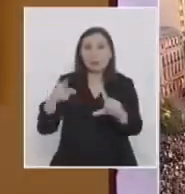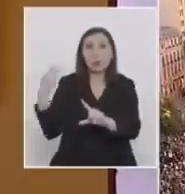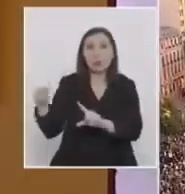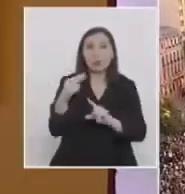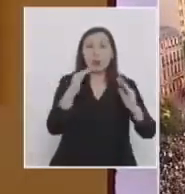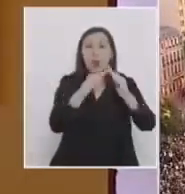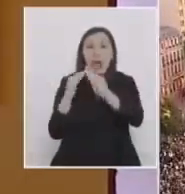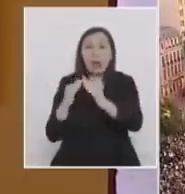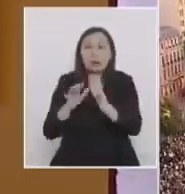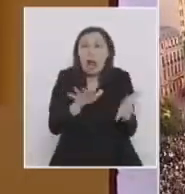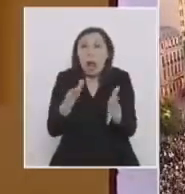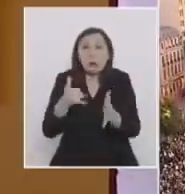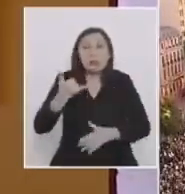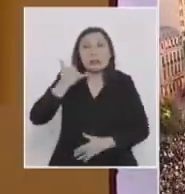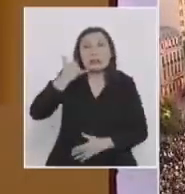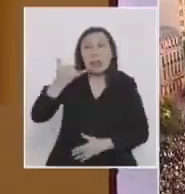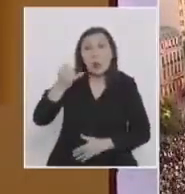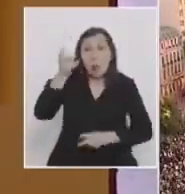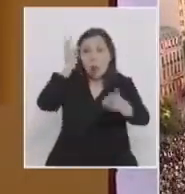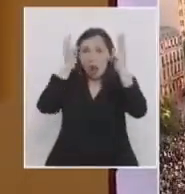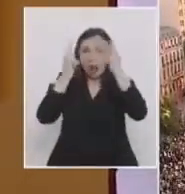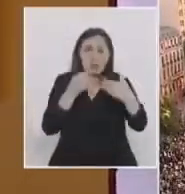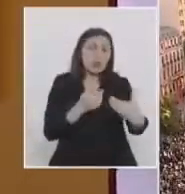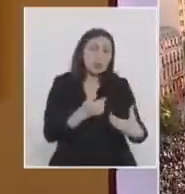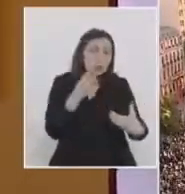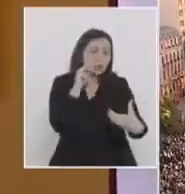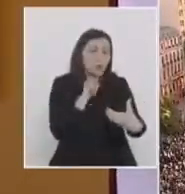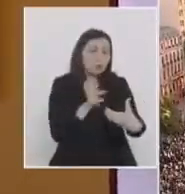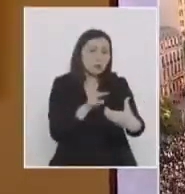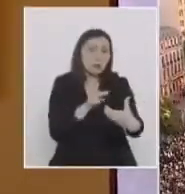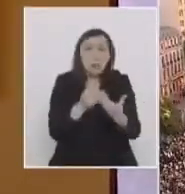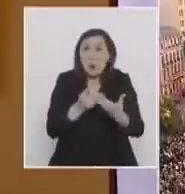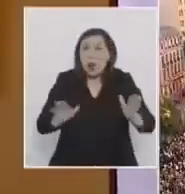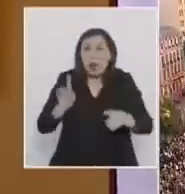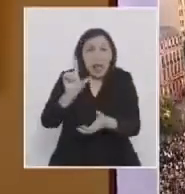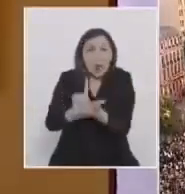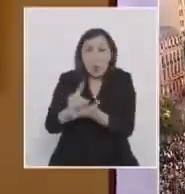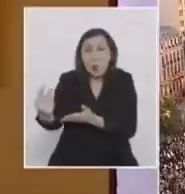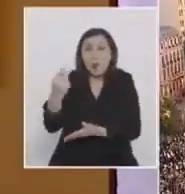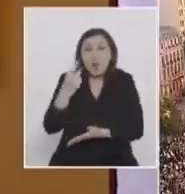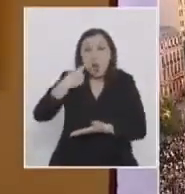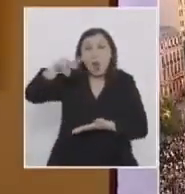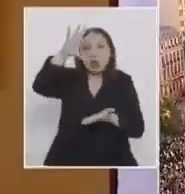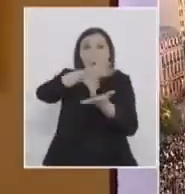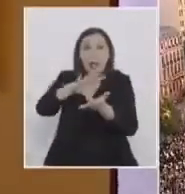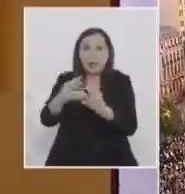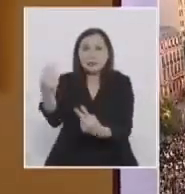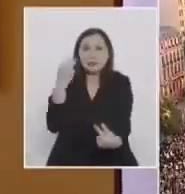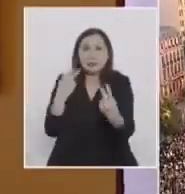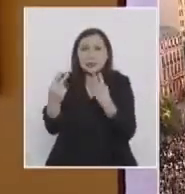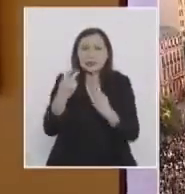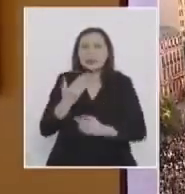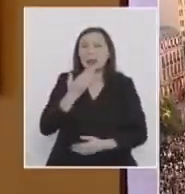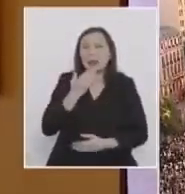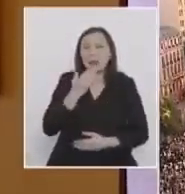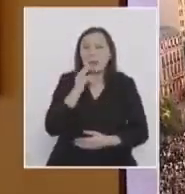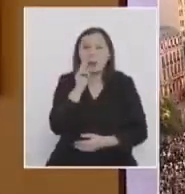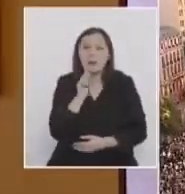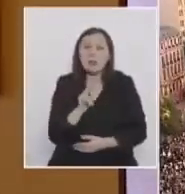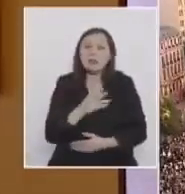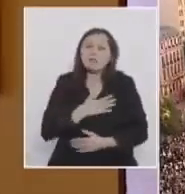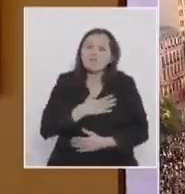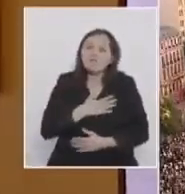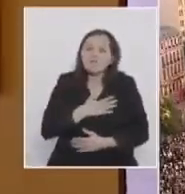casas, quizás en el celular, en la micro, quizás de donde sea que nos estén viendo, por el extranjero, quienes también nos están siguiendo y